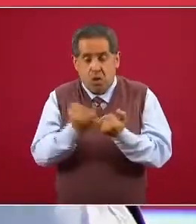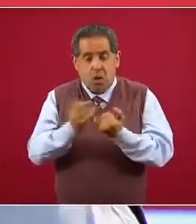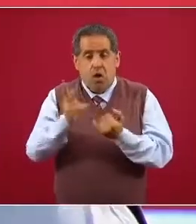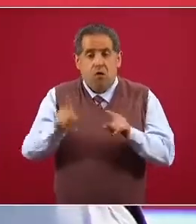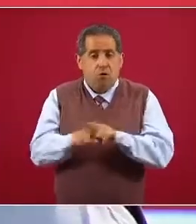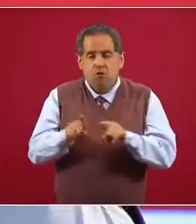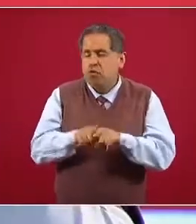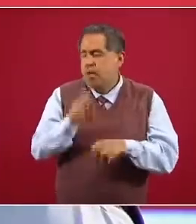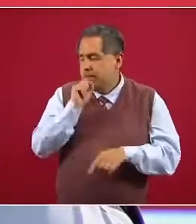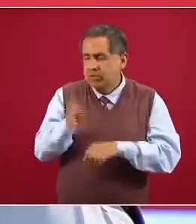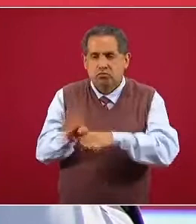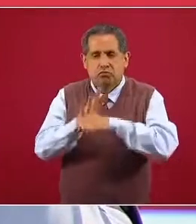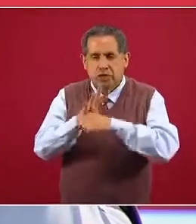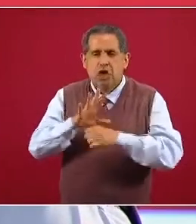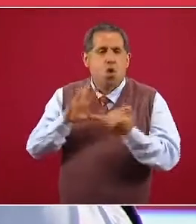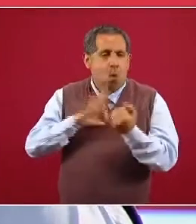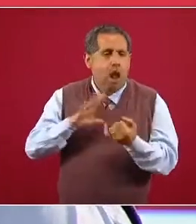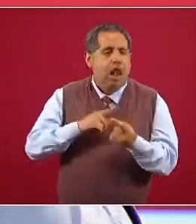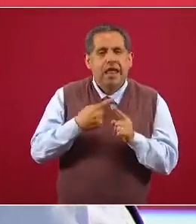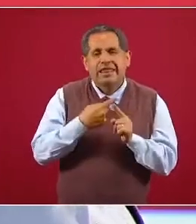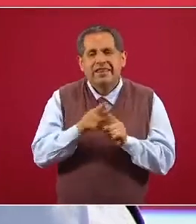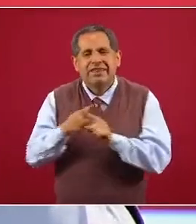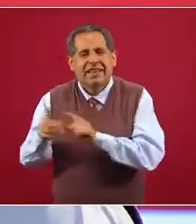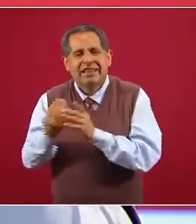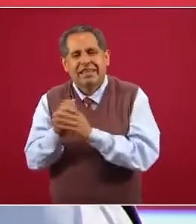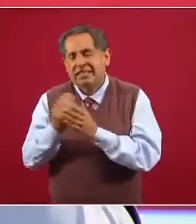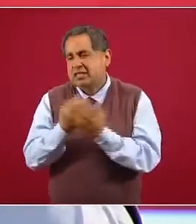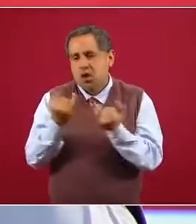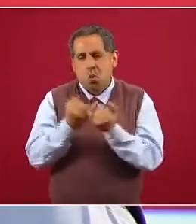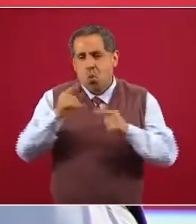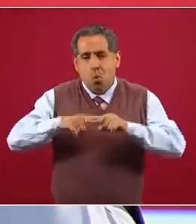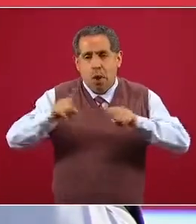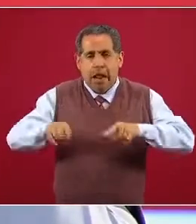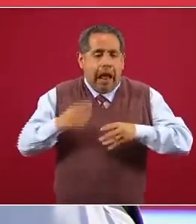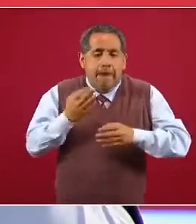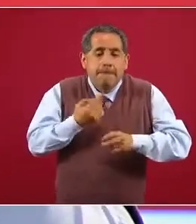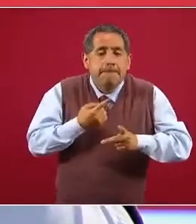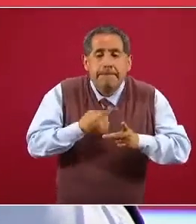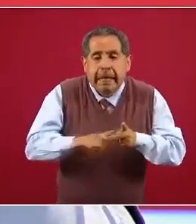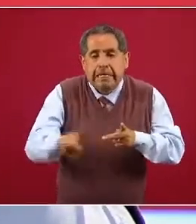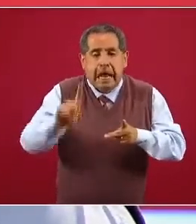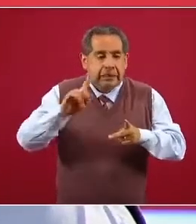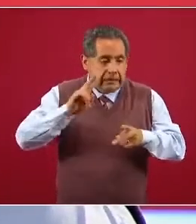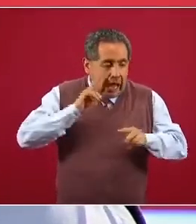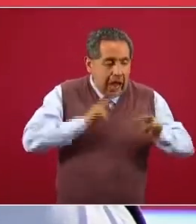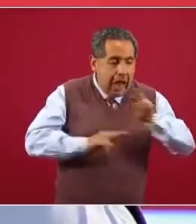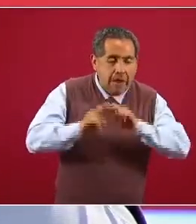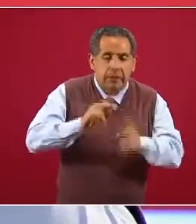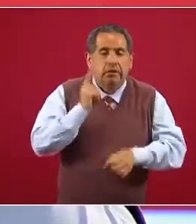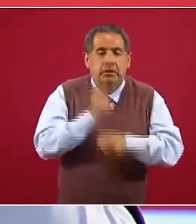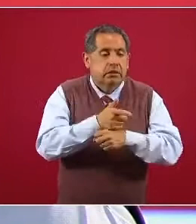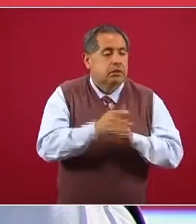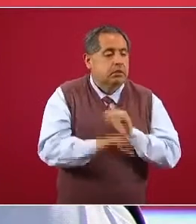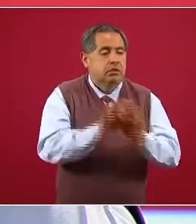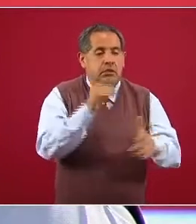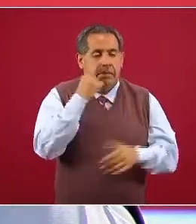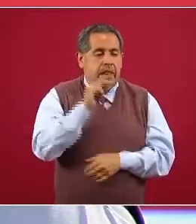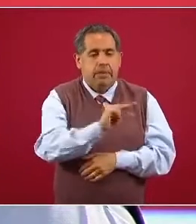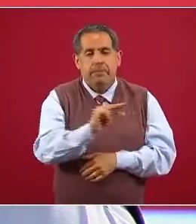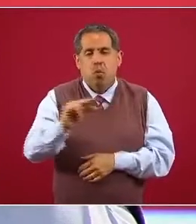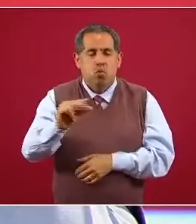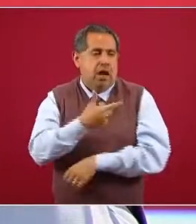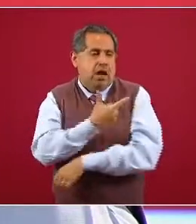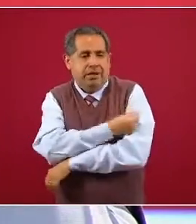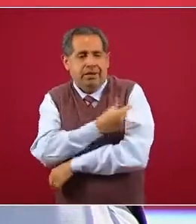futuro kobe 19 va a tener ese mismo ese mismo proceso ahorita estamos apenas en el vamos la obtención de lo que